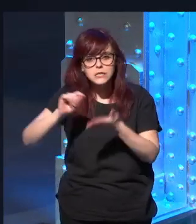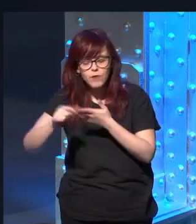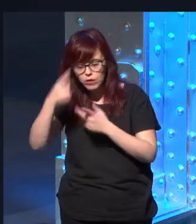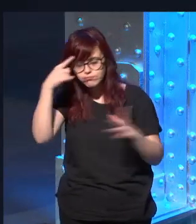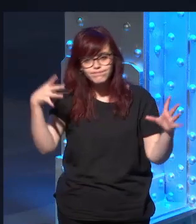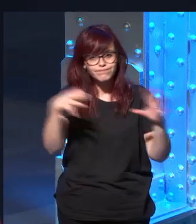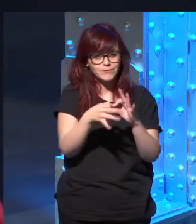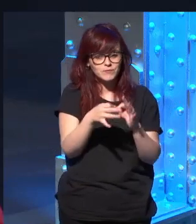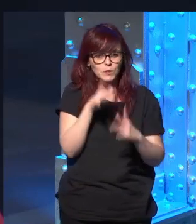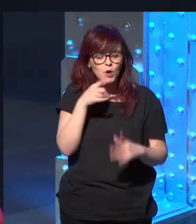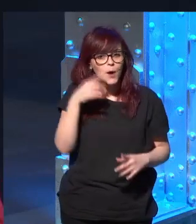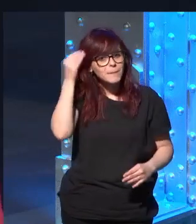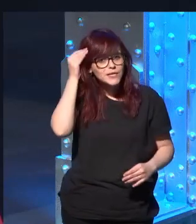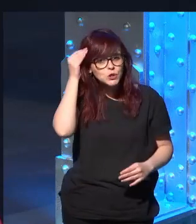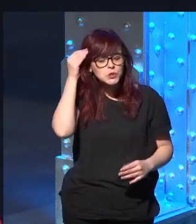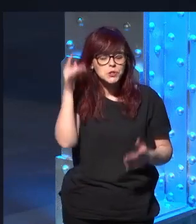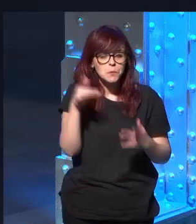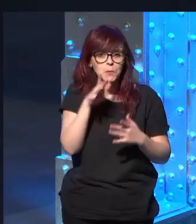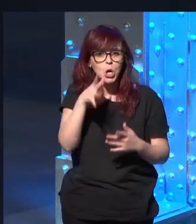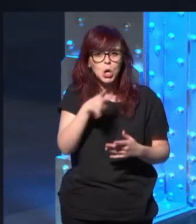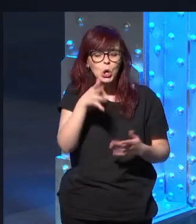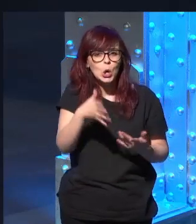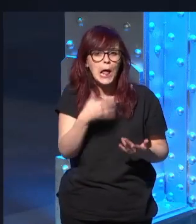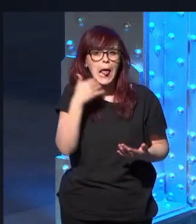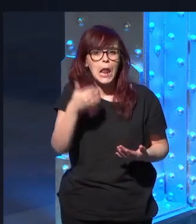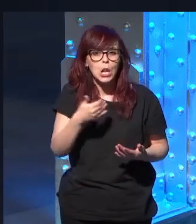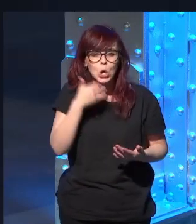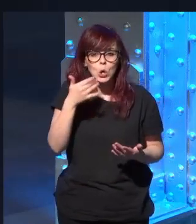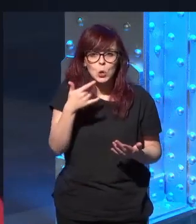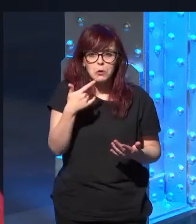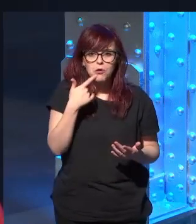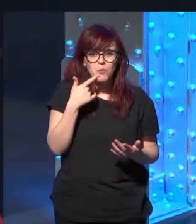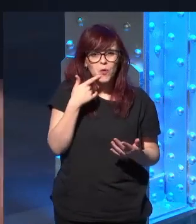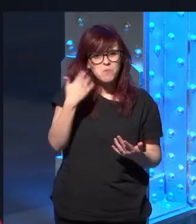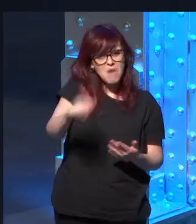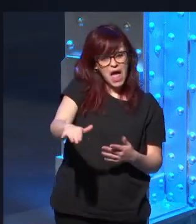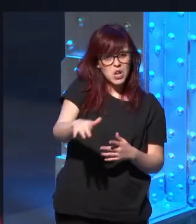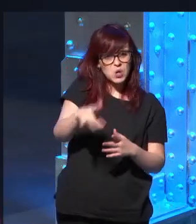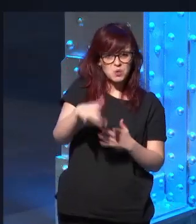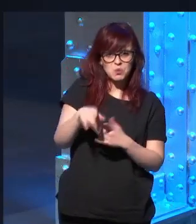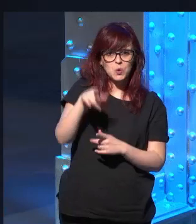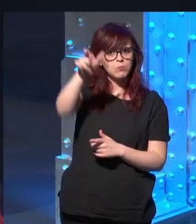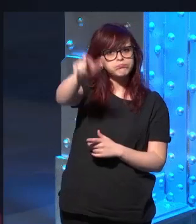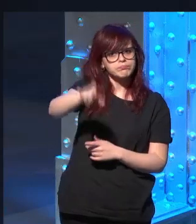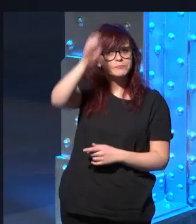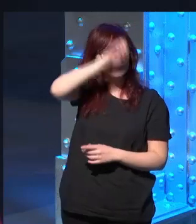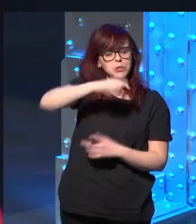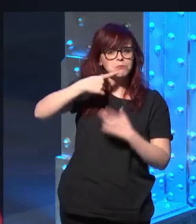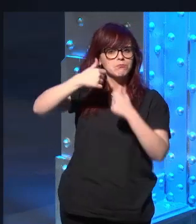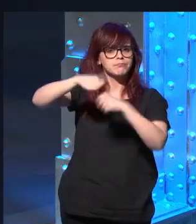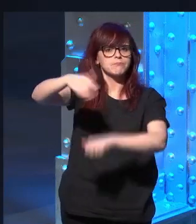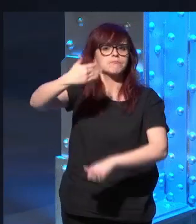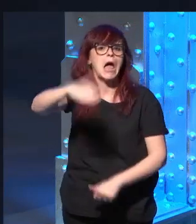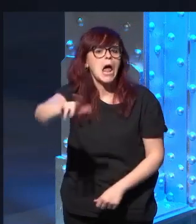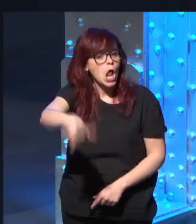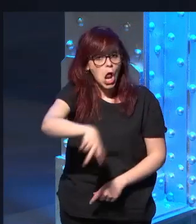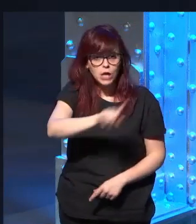verdad que no creo que tenga por qué ser algo juzgable. O sea, es que indiscutiblemente ha cambiado la realidad y la